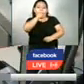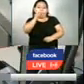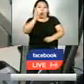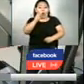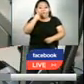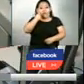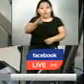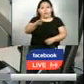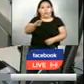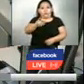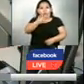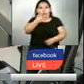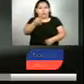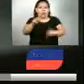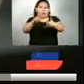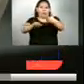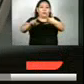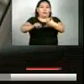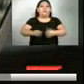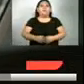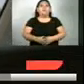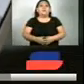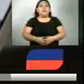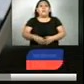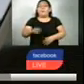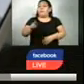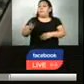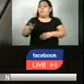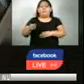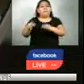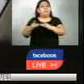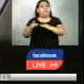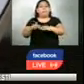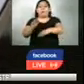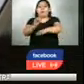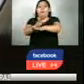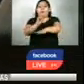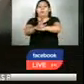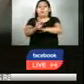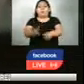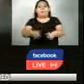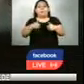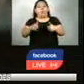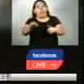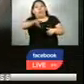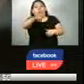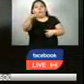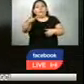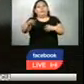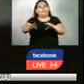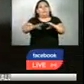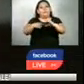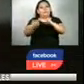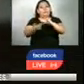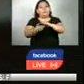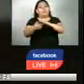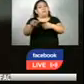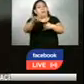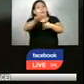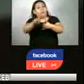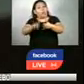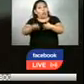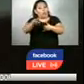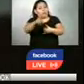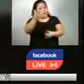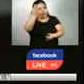un número de teléfono, por ejemplo en WhatsApp. Las mismas recomendaciones aplican para el uso correcto de otras aplicaciones, así que